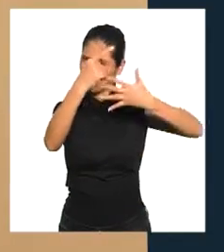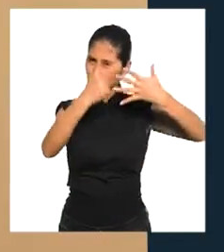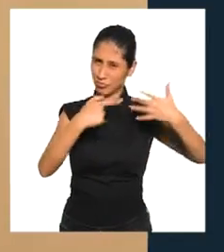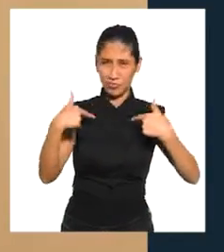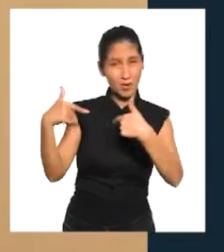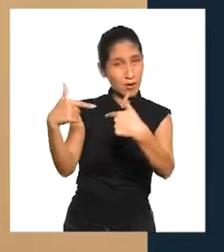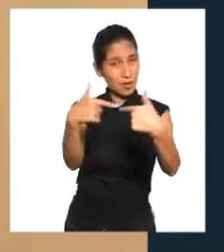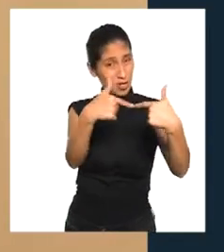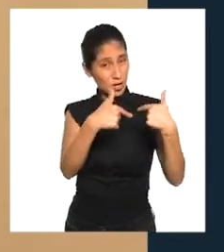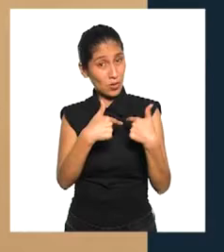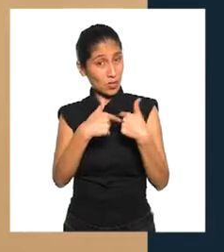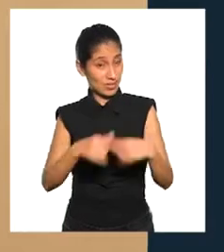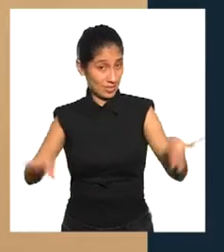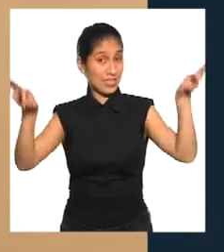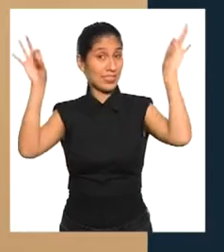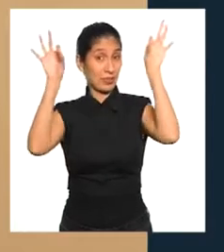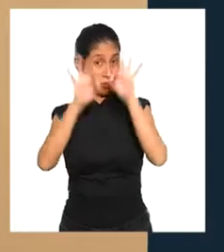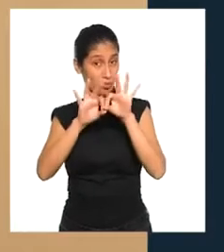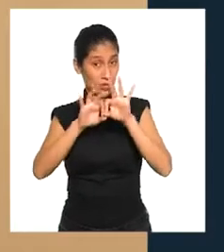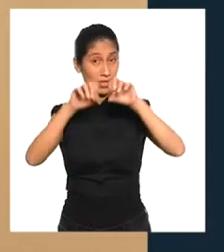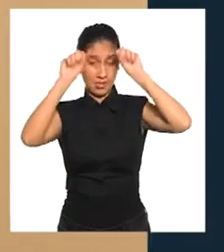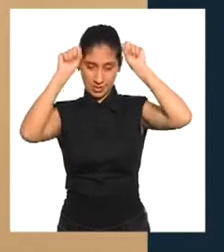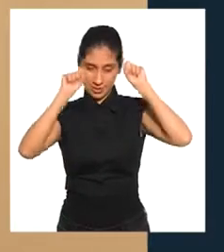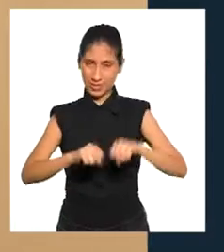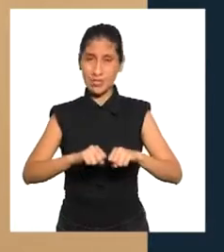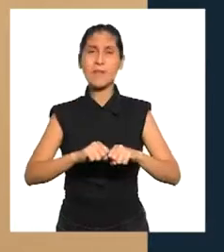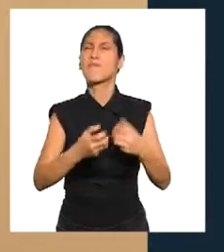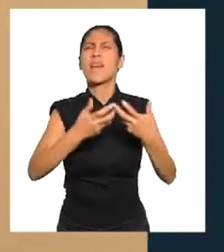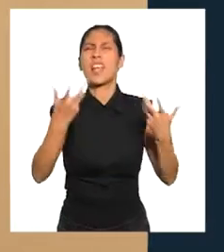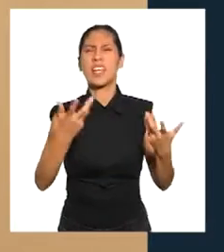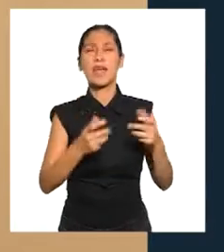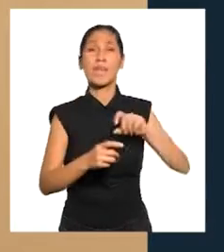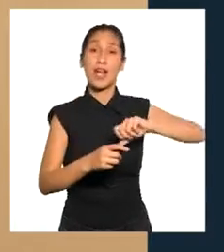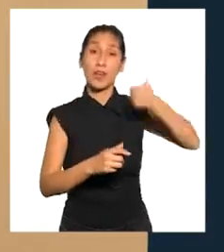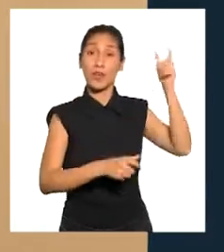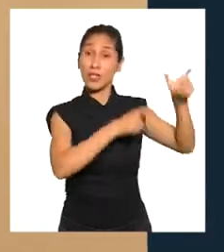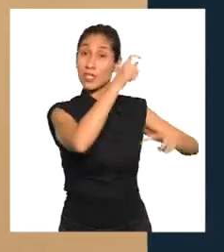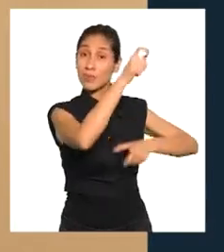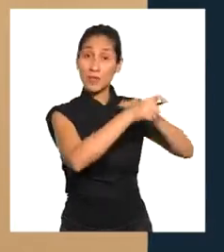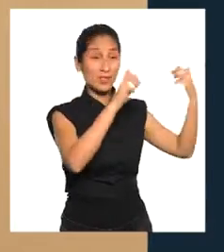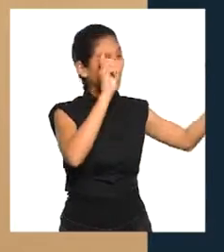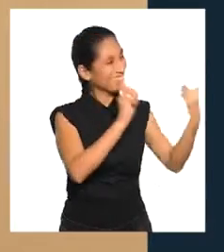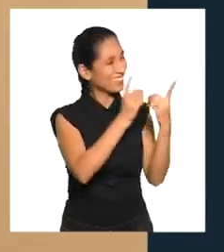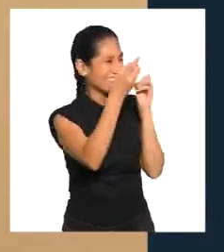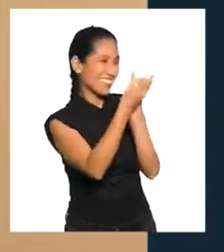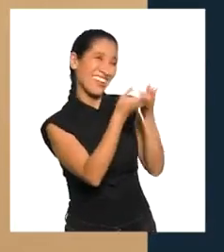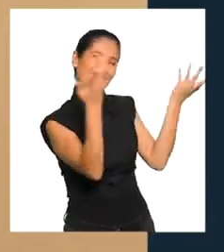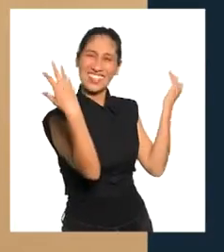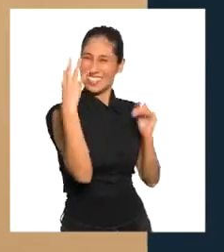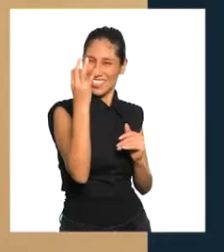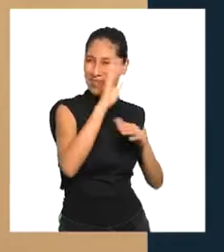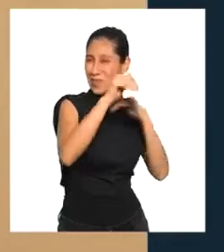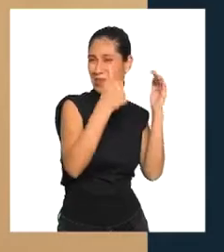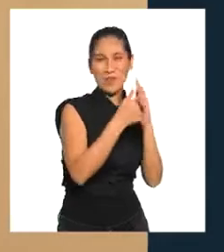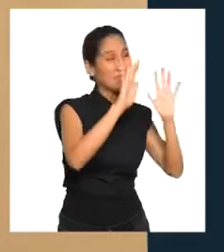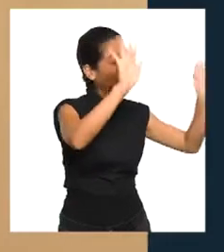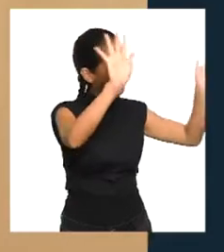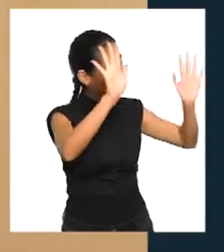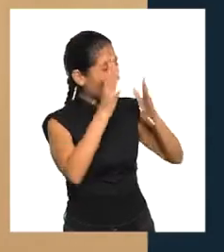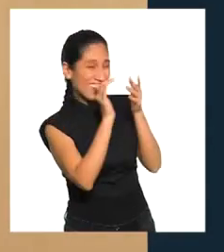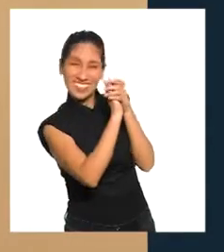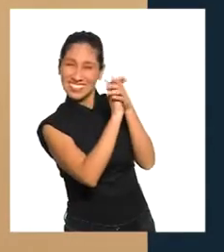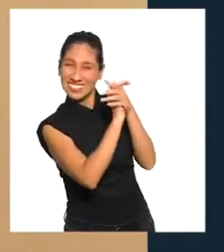emociones no solo es importante para tener vínculos más saludables con las personas de nuestro entorno,